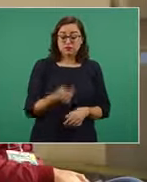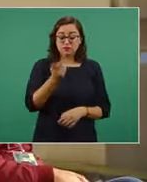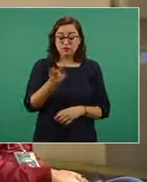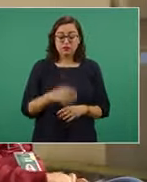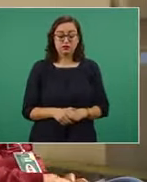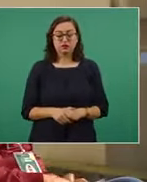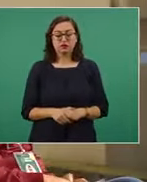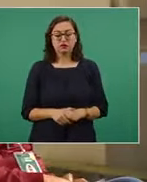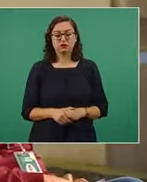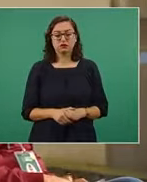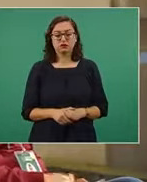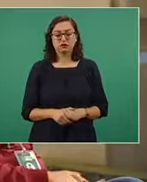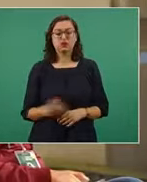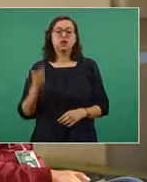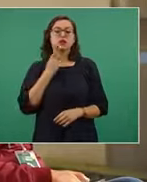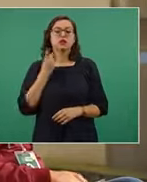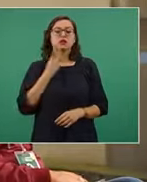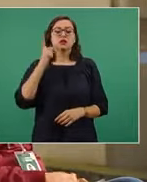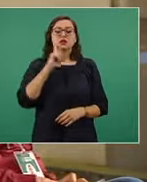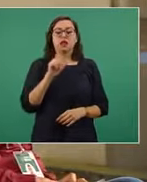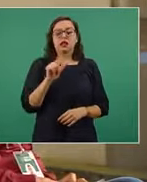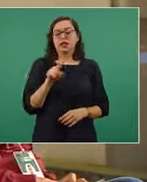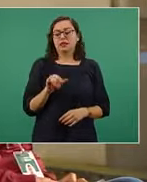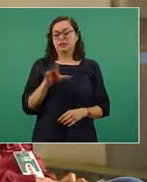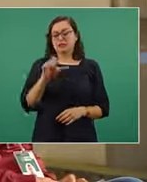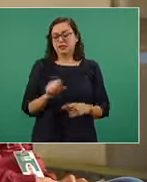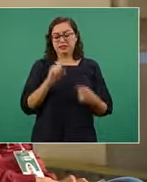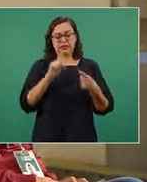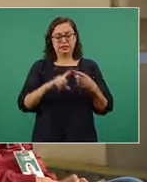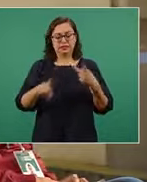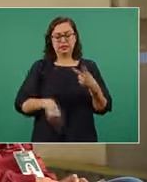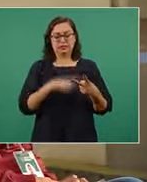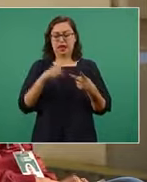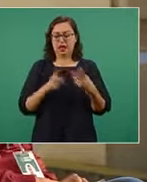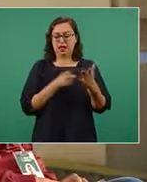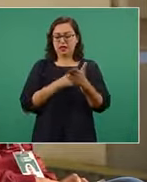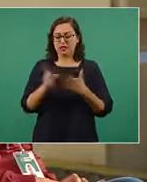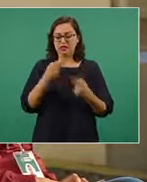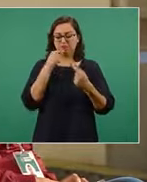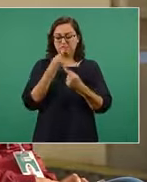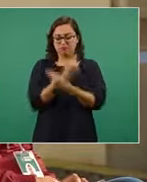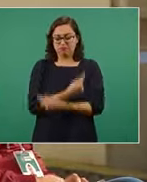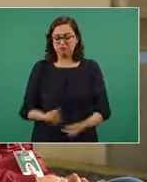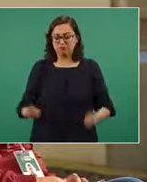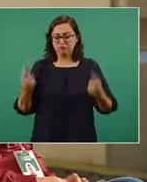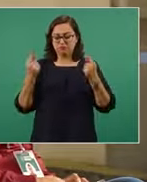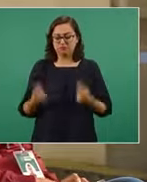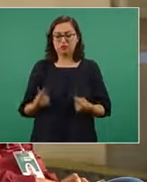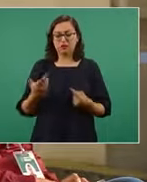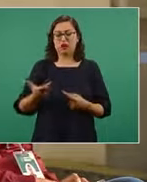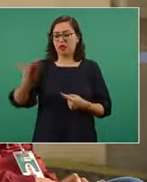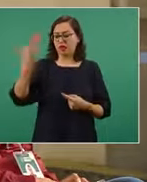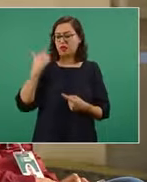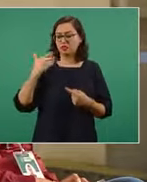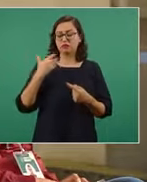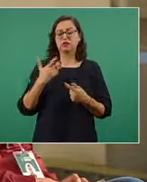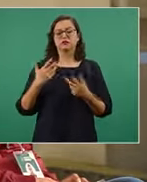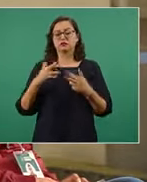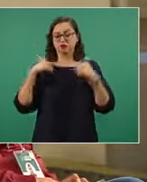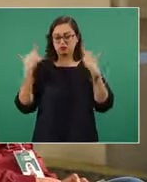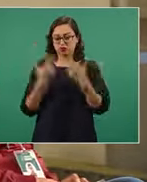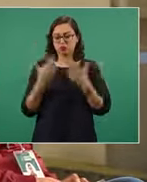no, con la diputada Leticia Varela, con los expertos en los derechos de la infancia que participaron en la reunión antes citada en